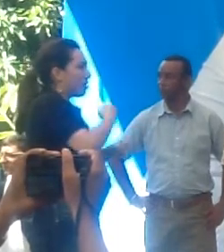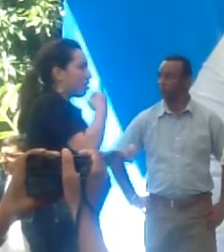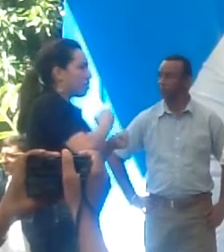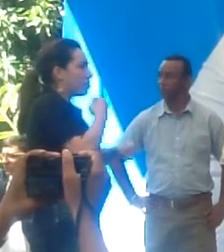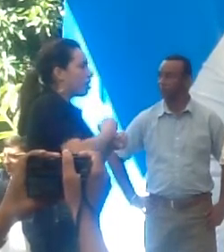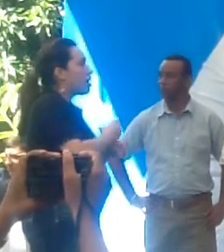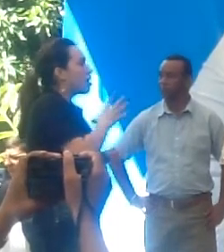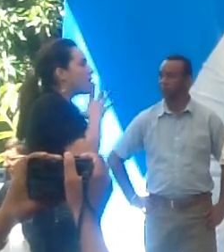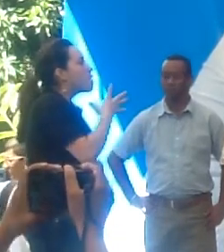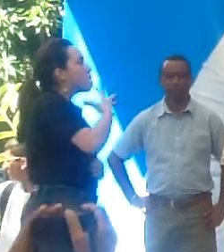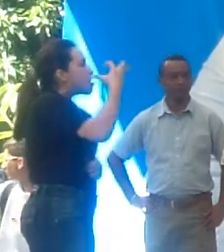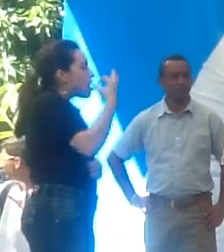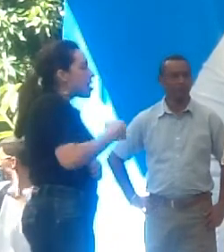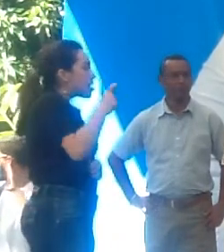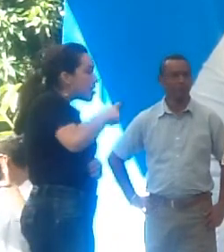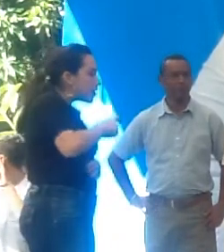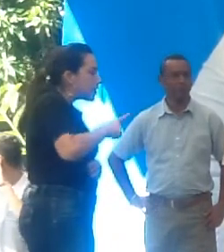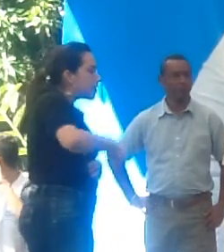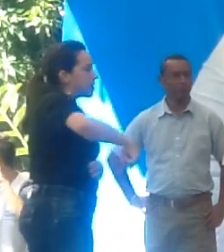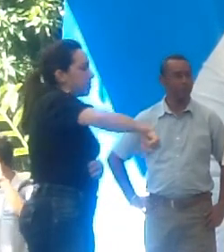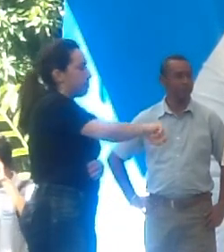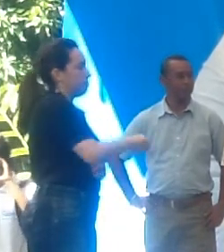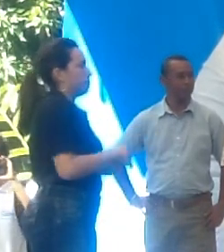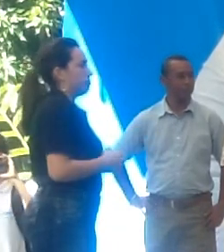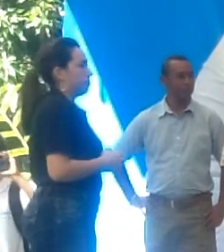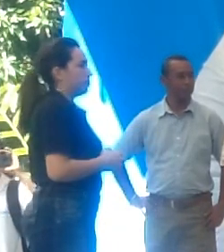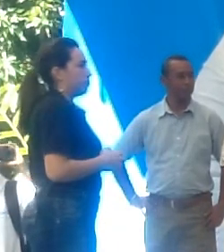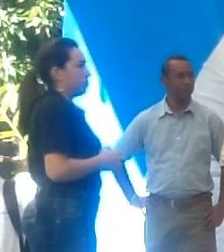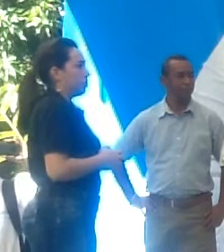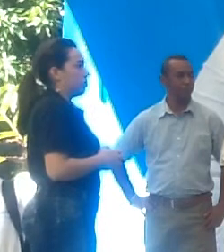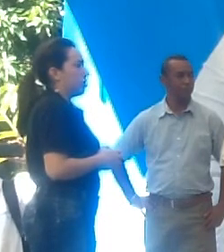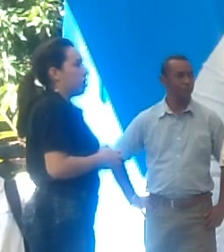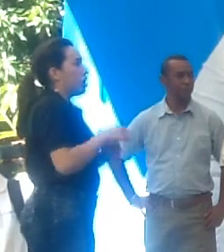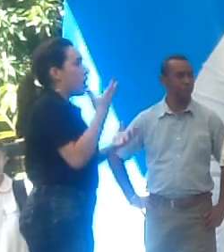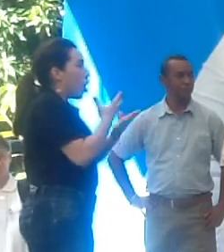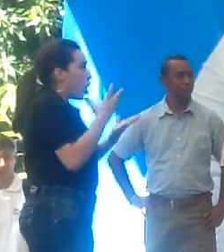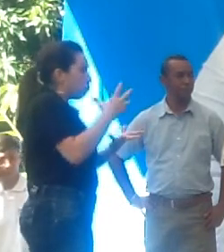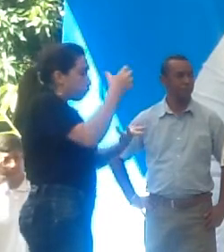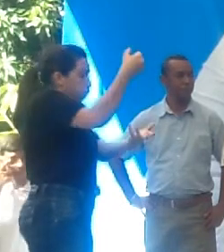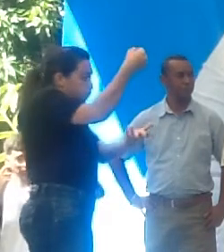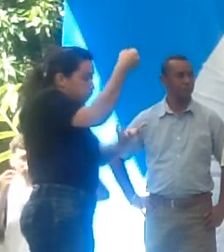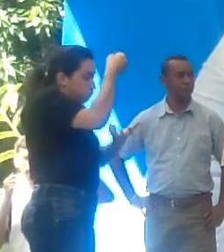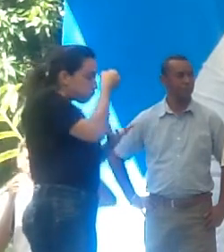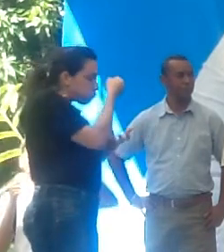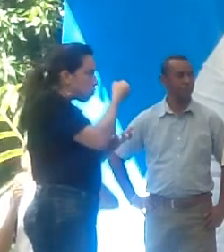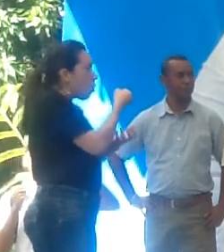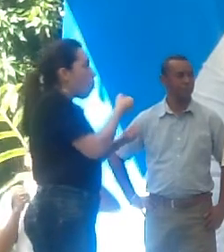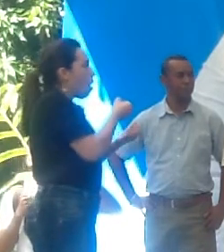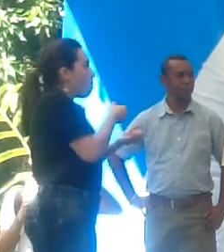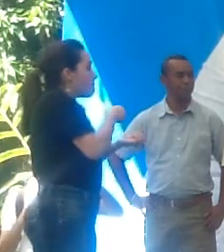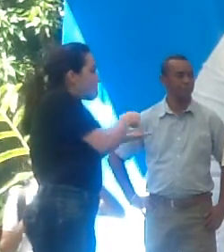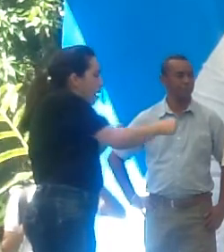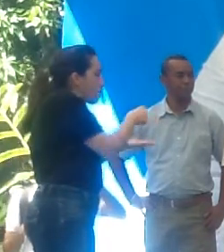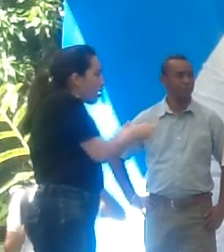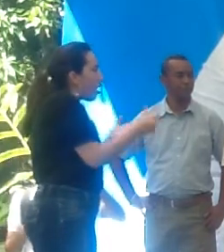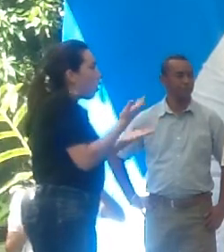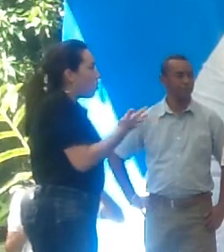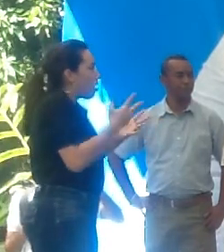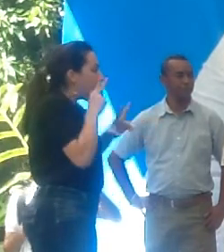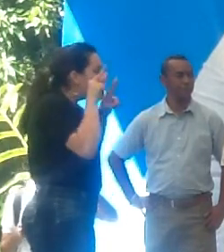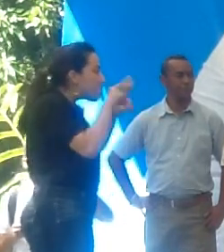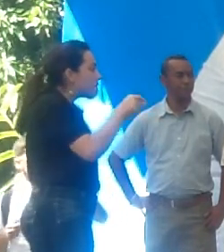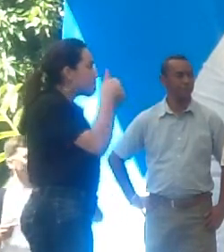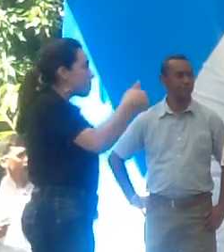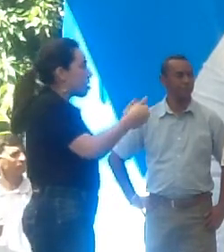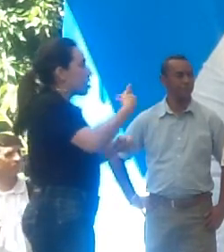quienes necesitan que los recursos públicos se inviertan de la mejor manera en nuestro